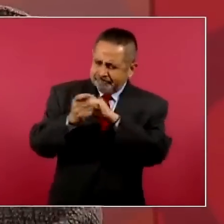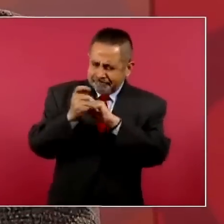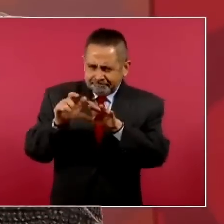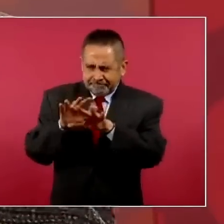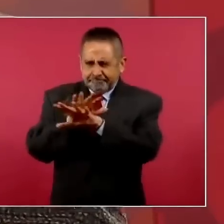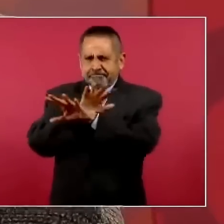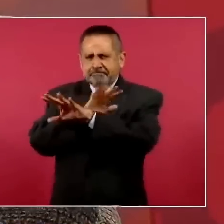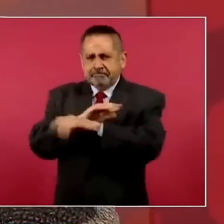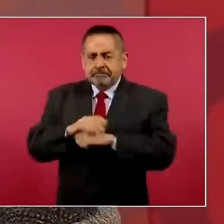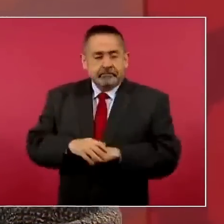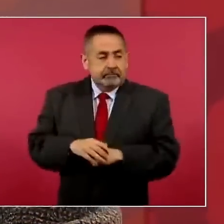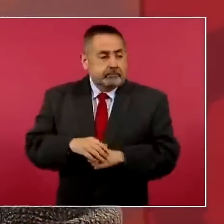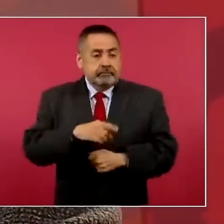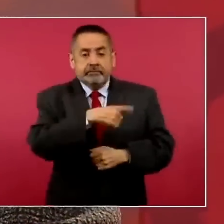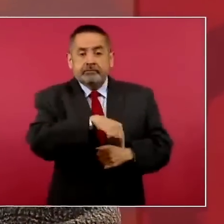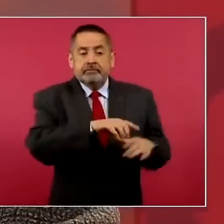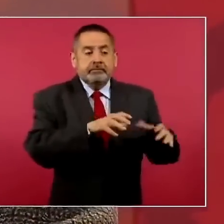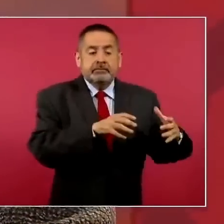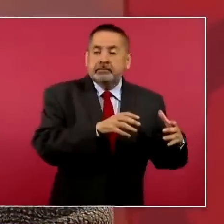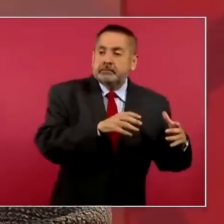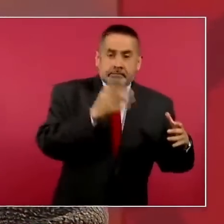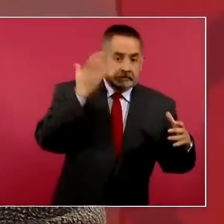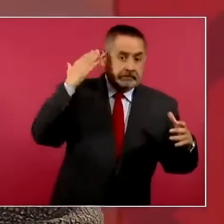pues no solo están